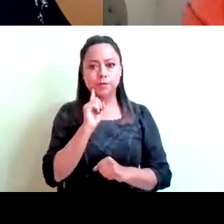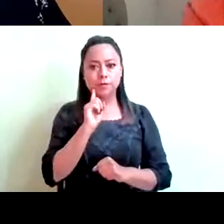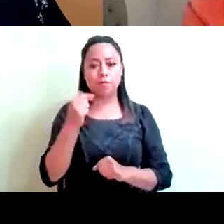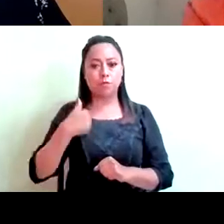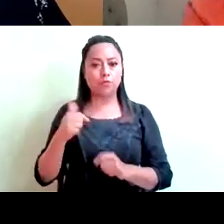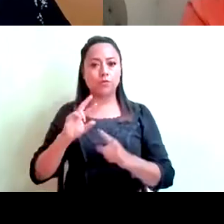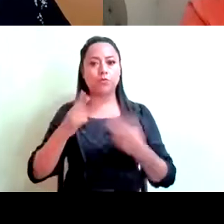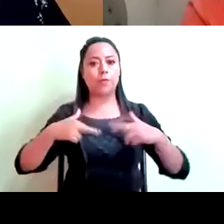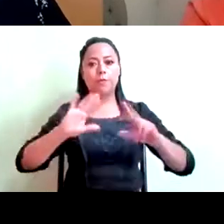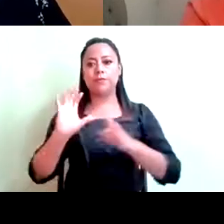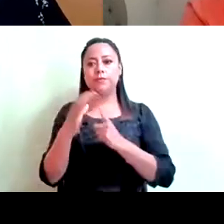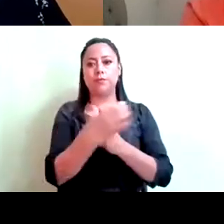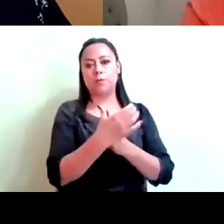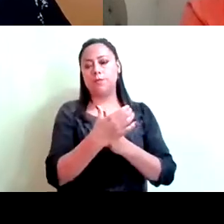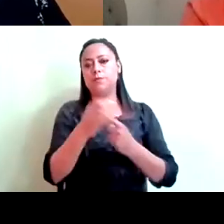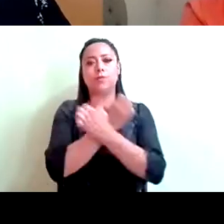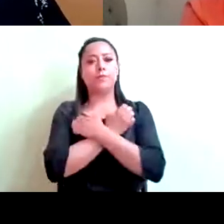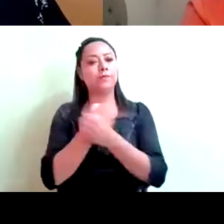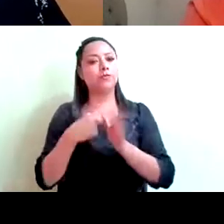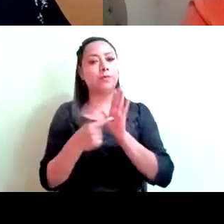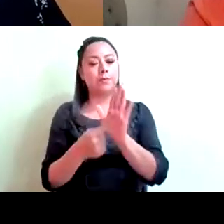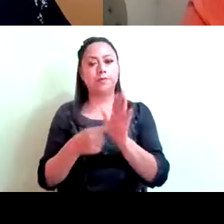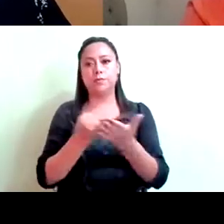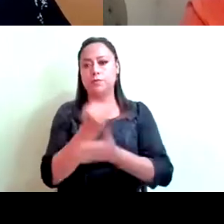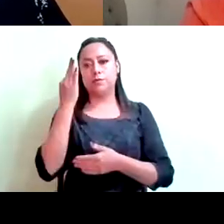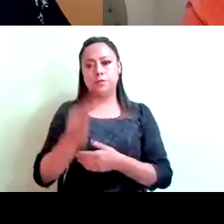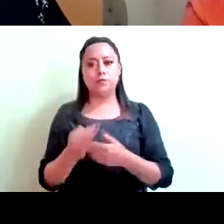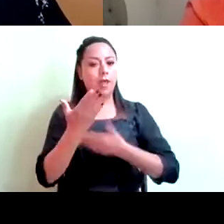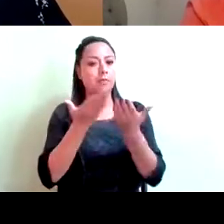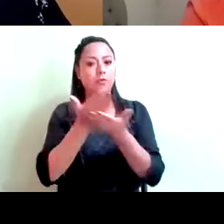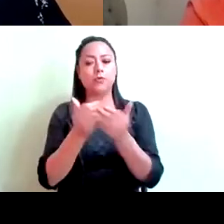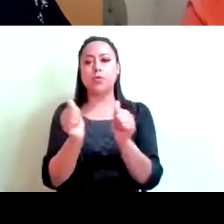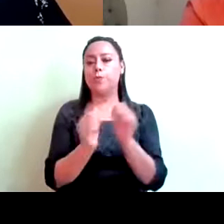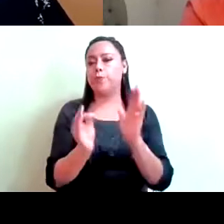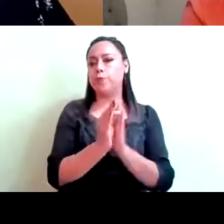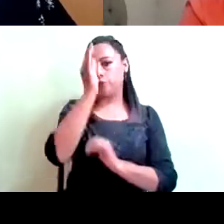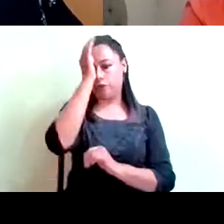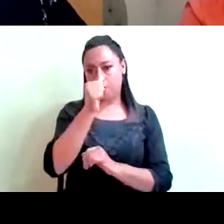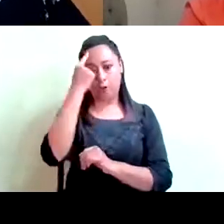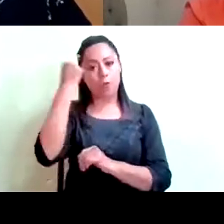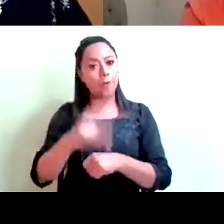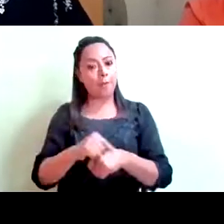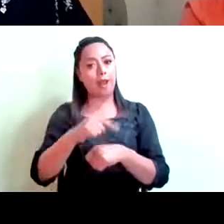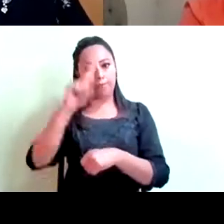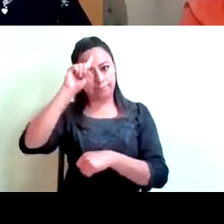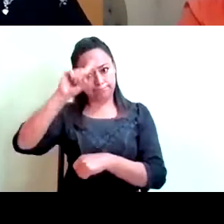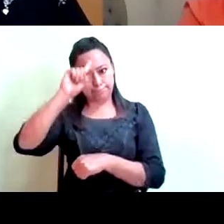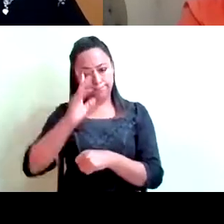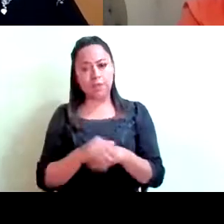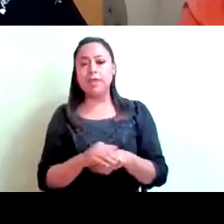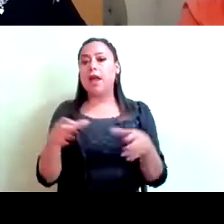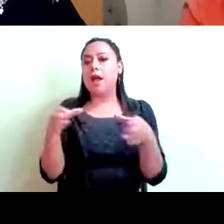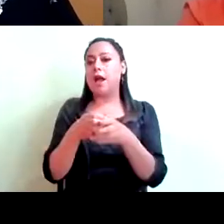de Educación, presento el dictamen a la proposición con punto de acuerdo por el que se recomienda al Consejo Universitario